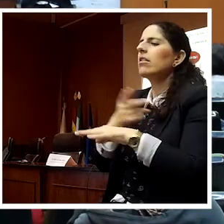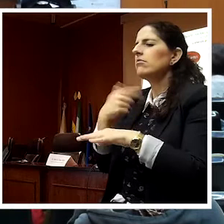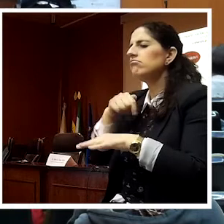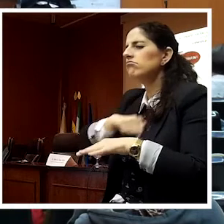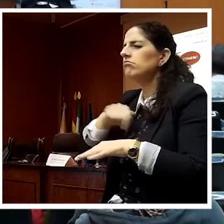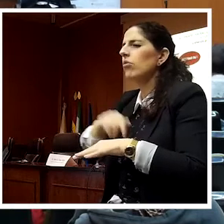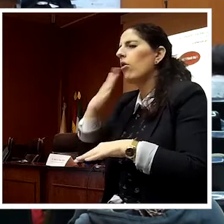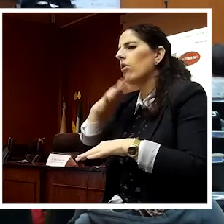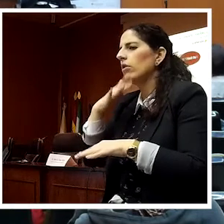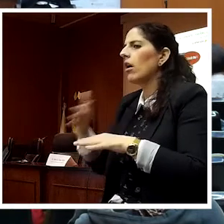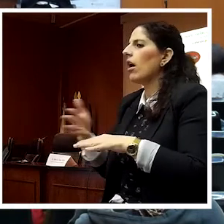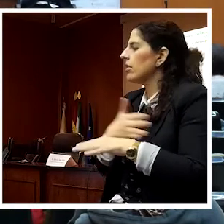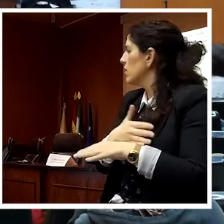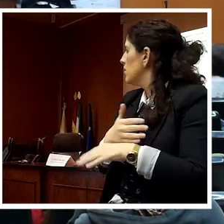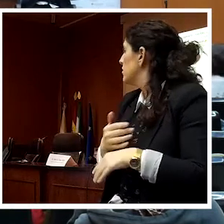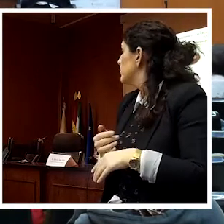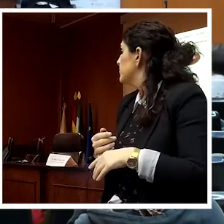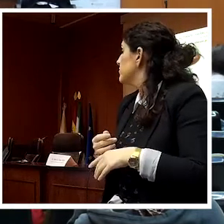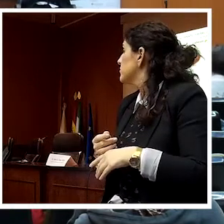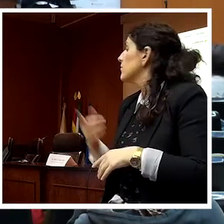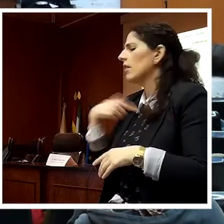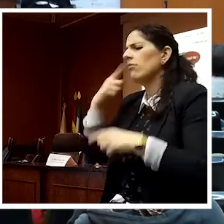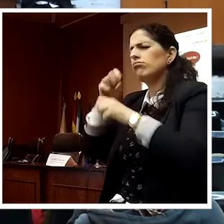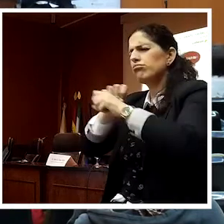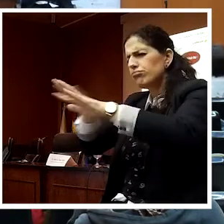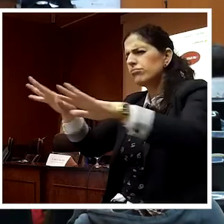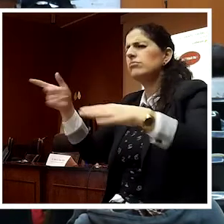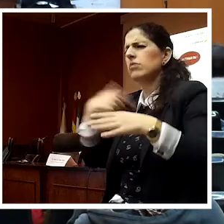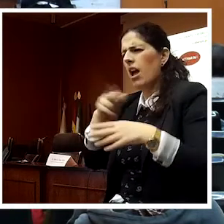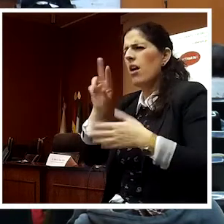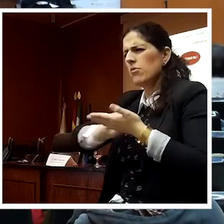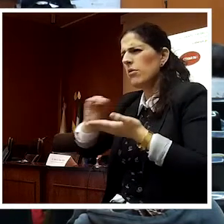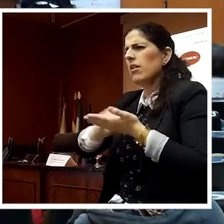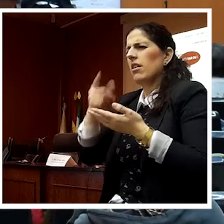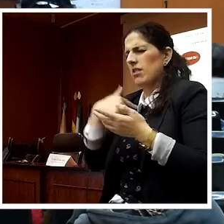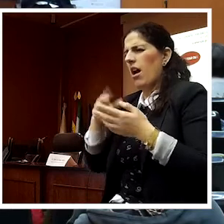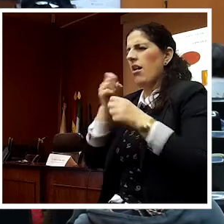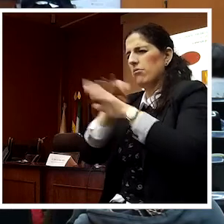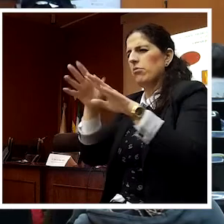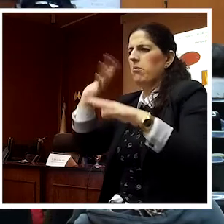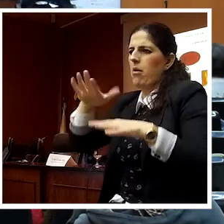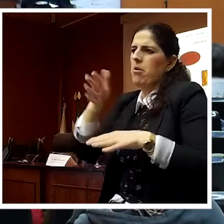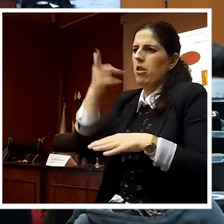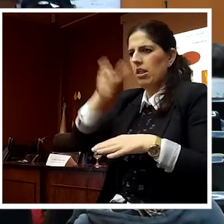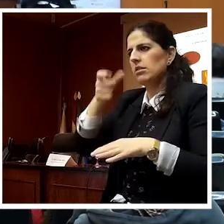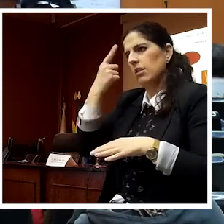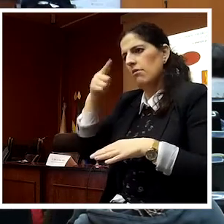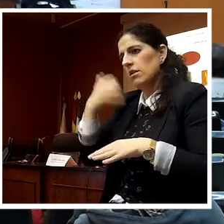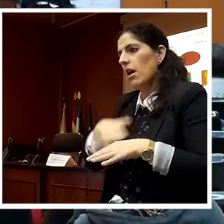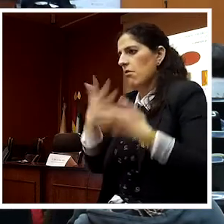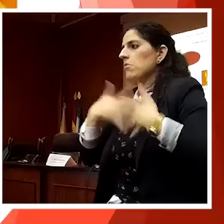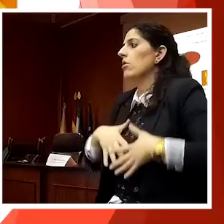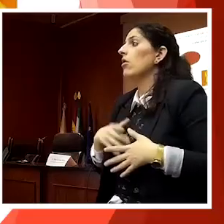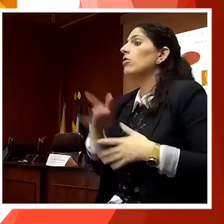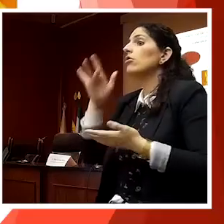ictus? Pues lo más fácil, está ya más que extendido, lo veréis en 1000 páginas en Internet. Cuando una